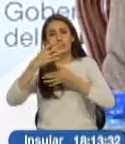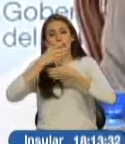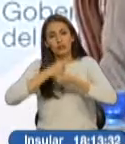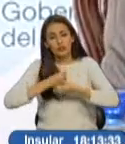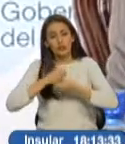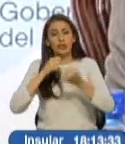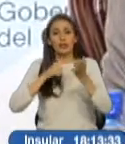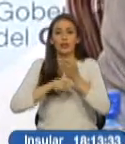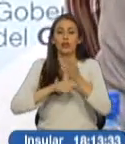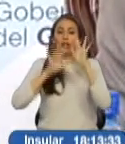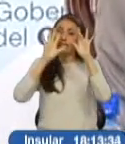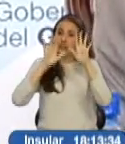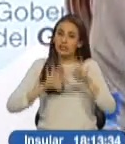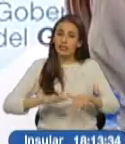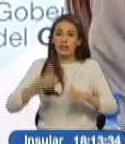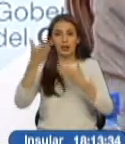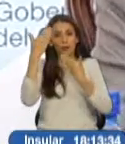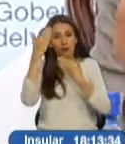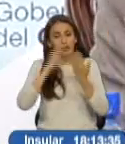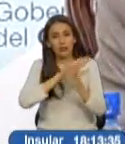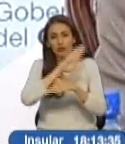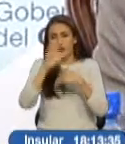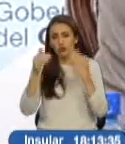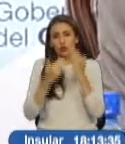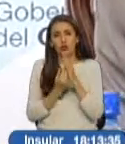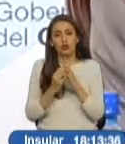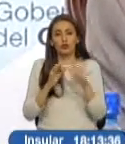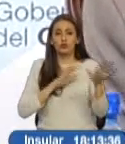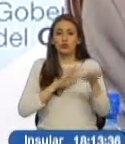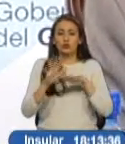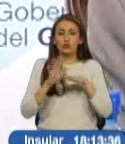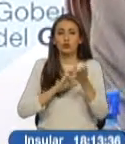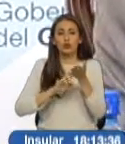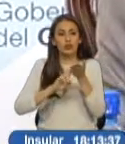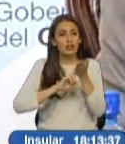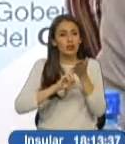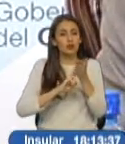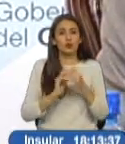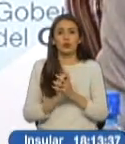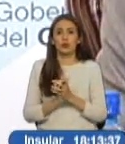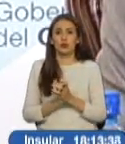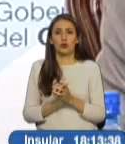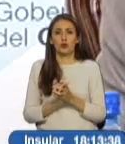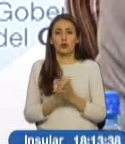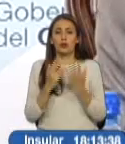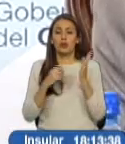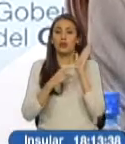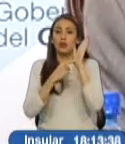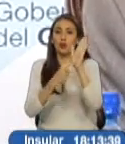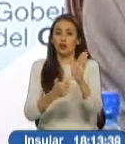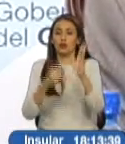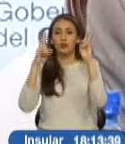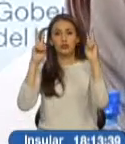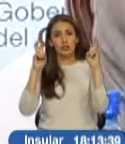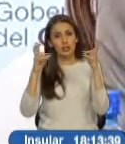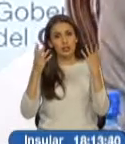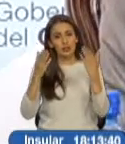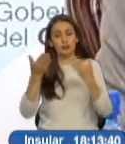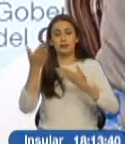Política, con todos, pues hacer el conocimiento del caso en temas de jefes